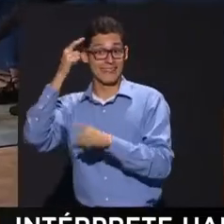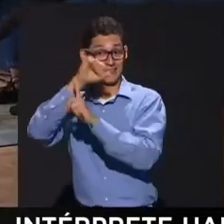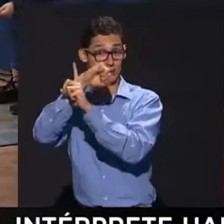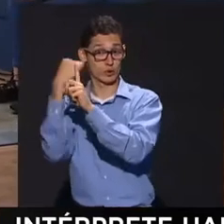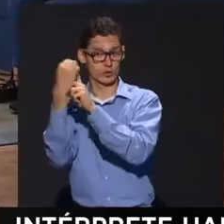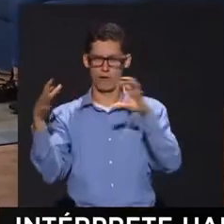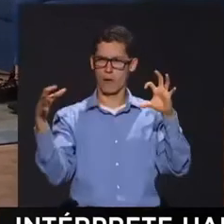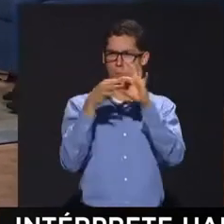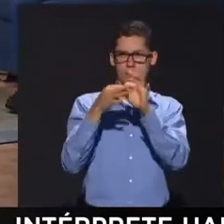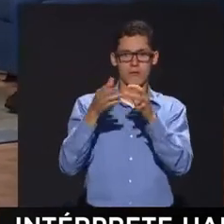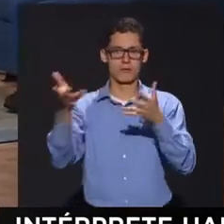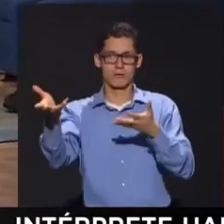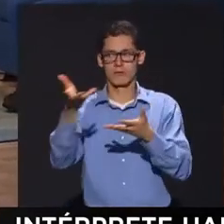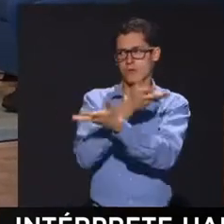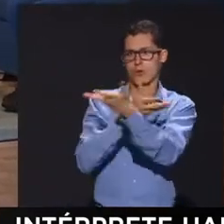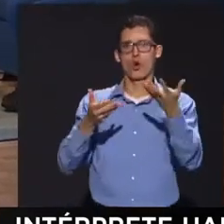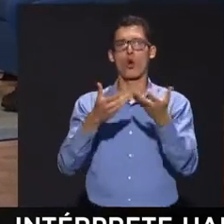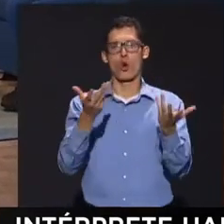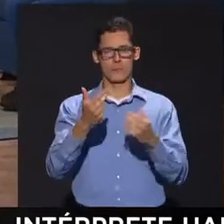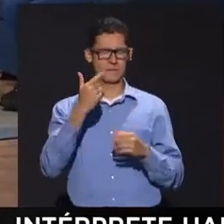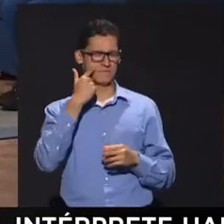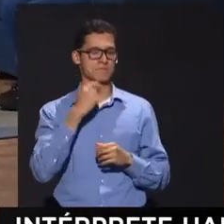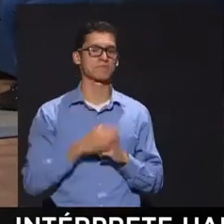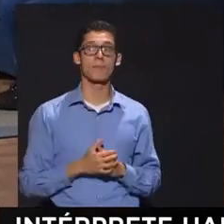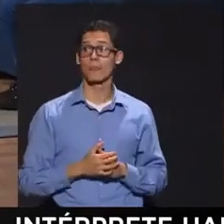también las fichitas de la rueda de soluciones.